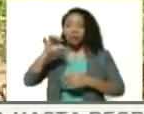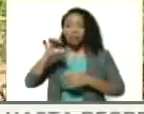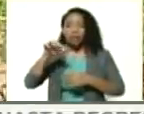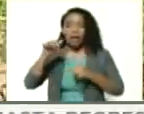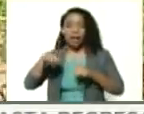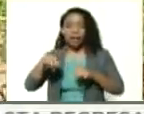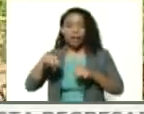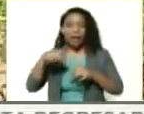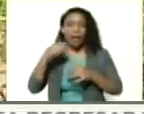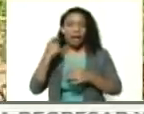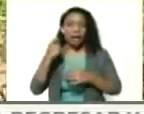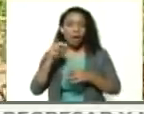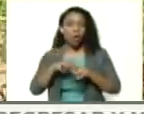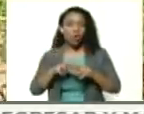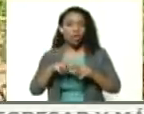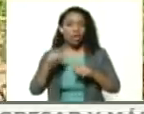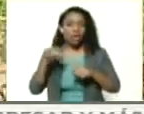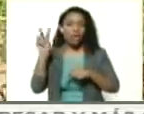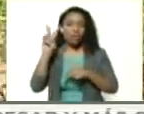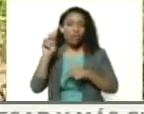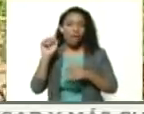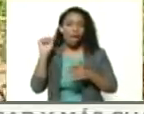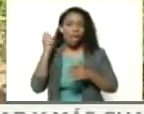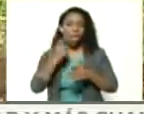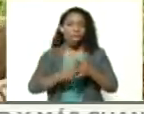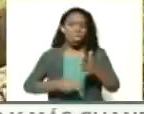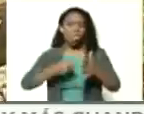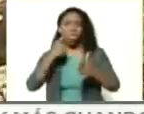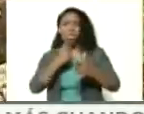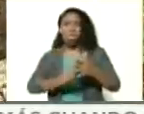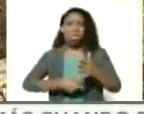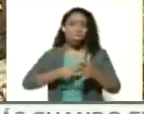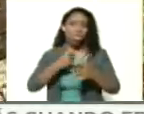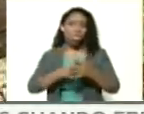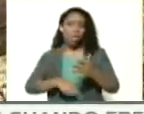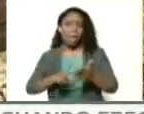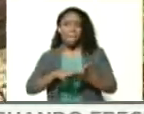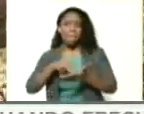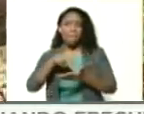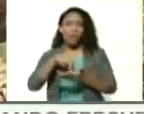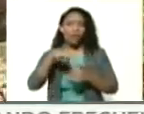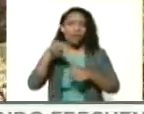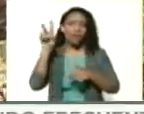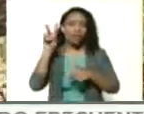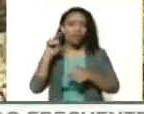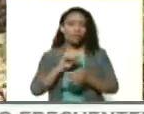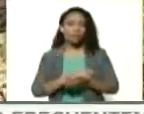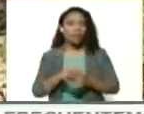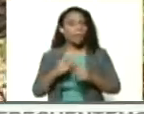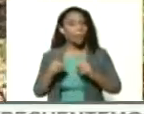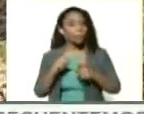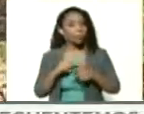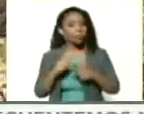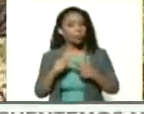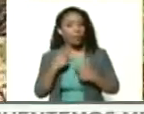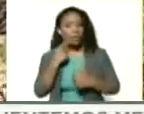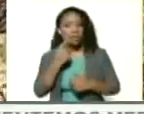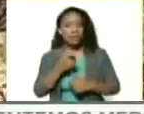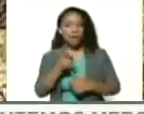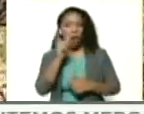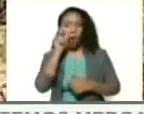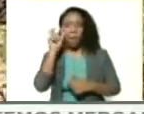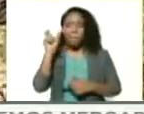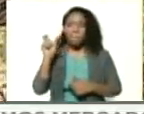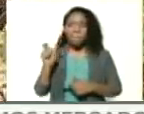Venezuela. Ahí destituyendo y prohibiendo y levantando el ordenamiento jurídico venezolano. Pero entonces, dice el señor